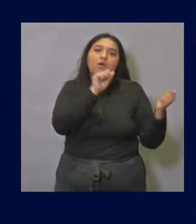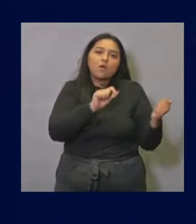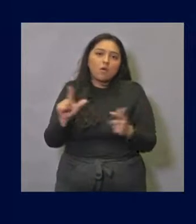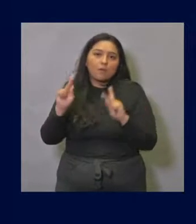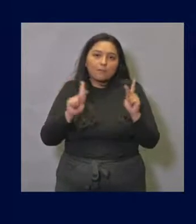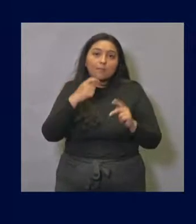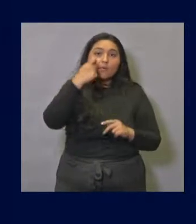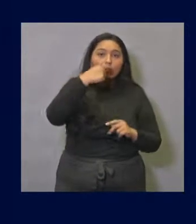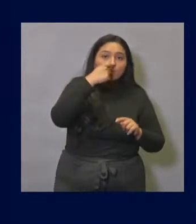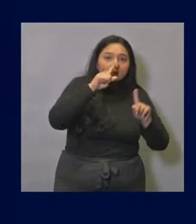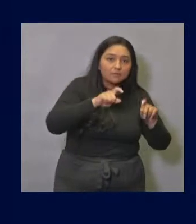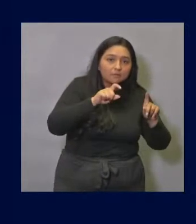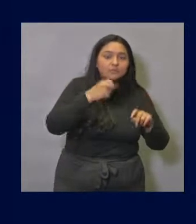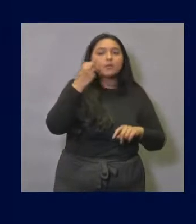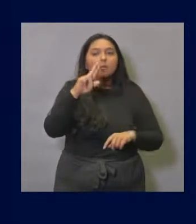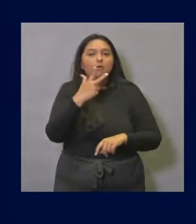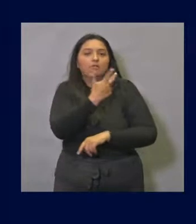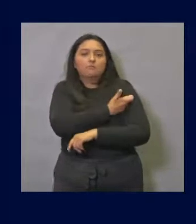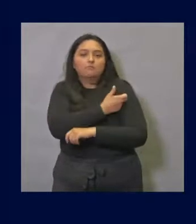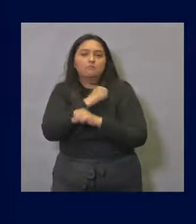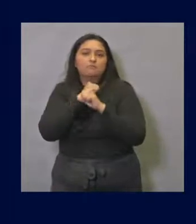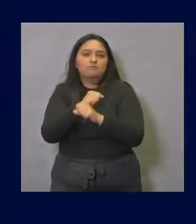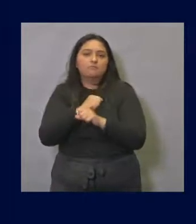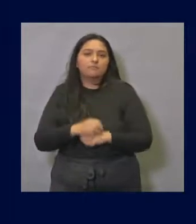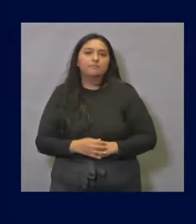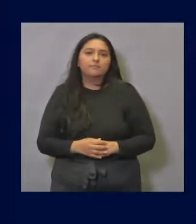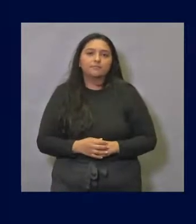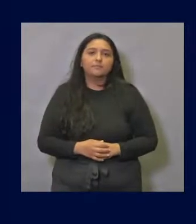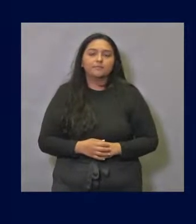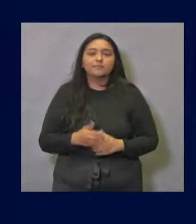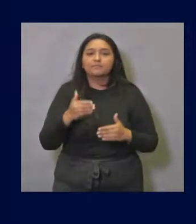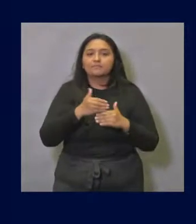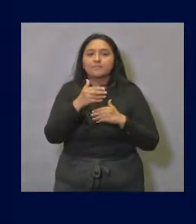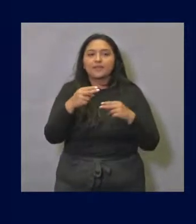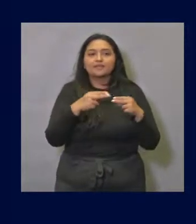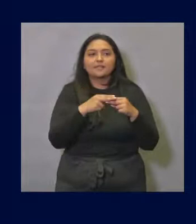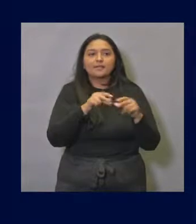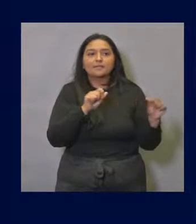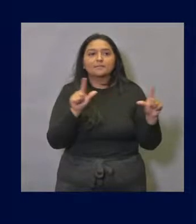están vacunados. Next slide, please.